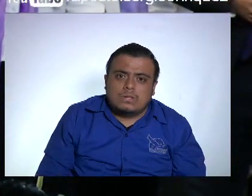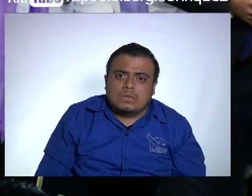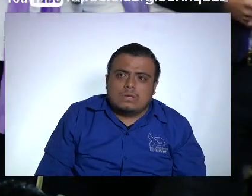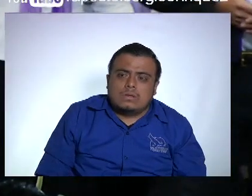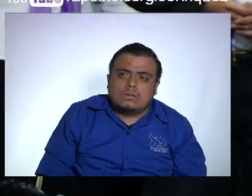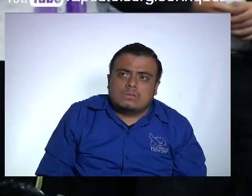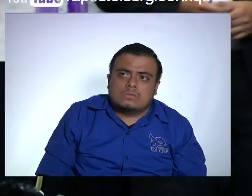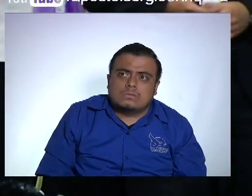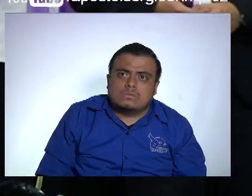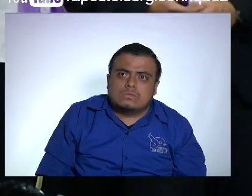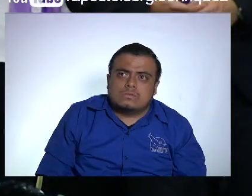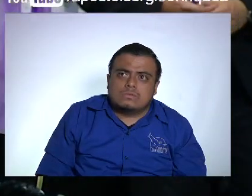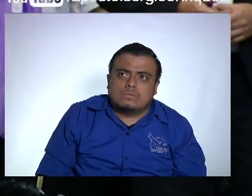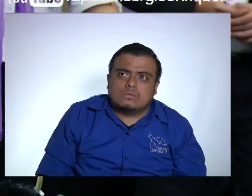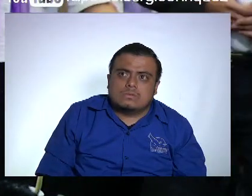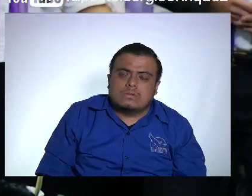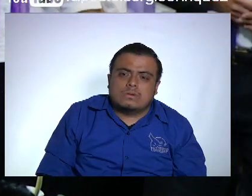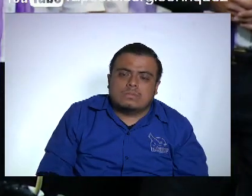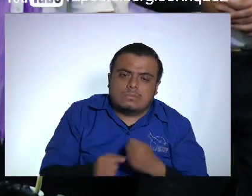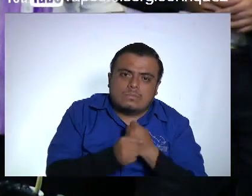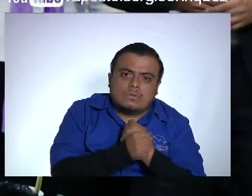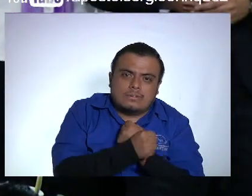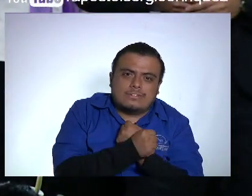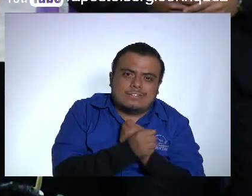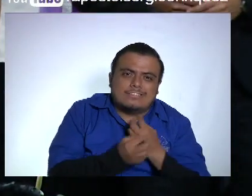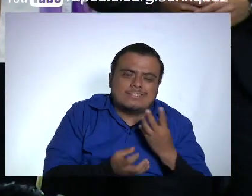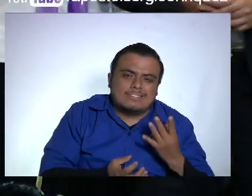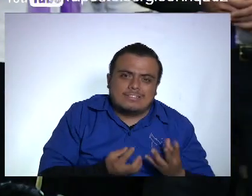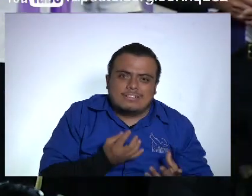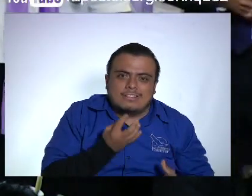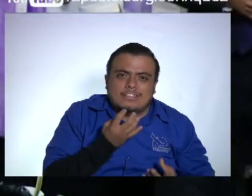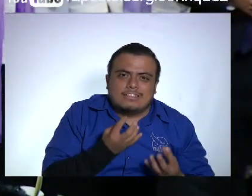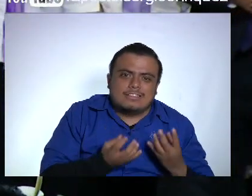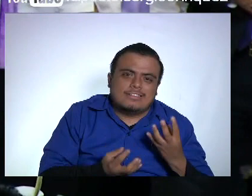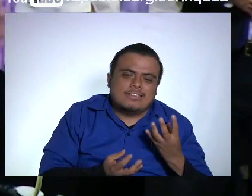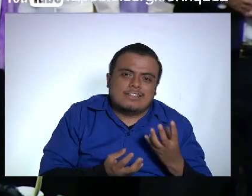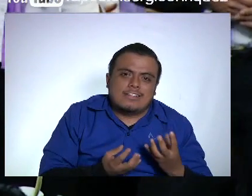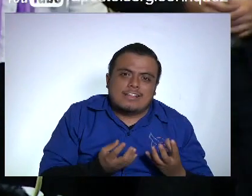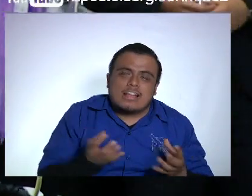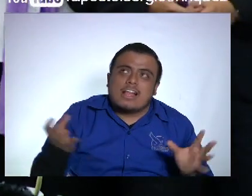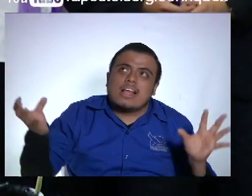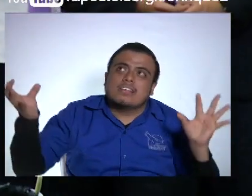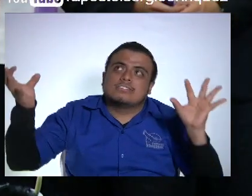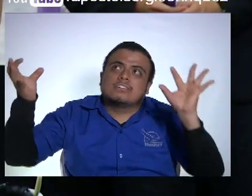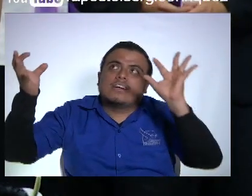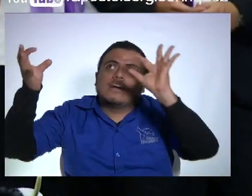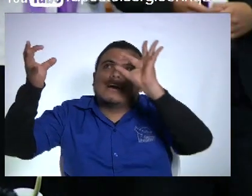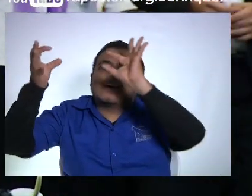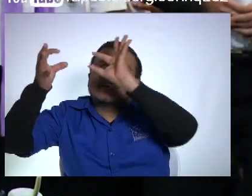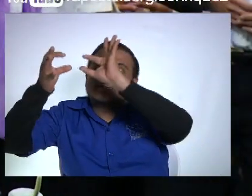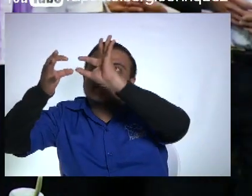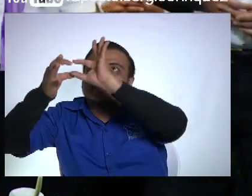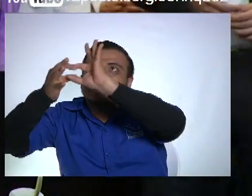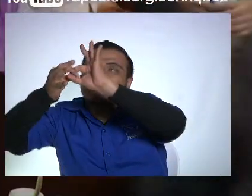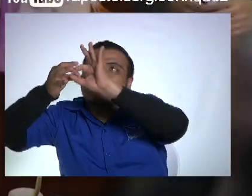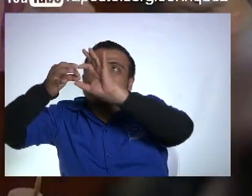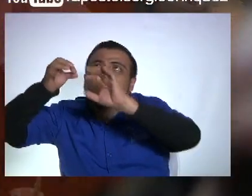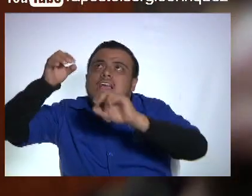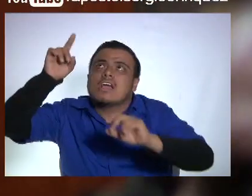Nada apagará este amor que siento aquí